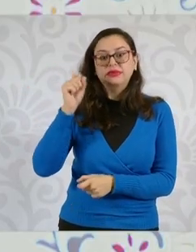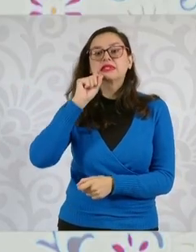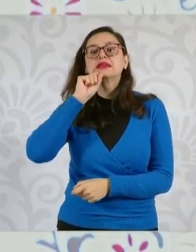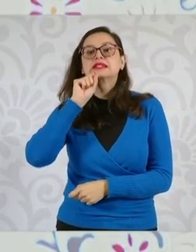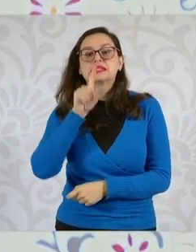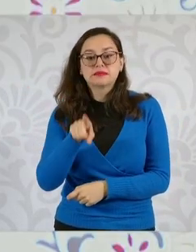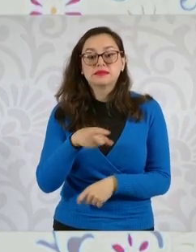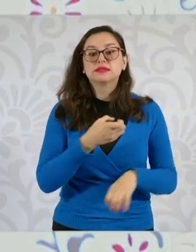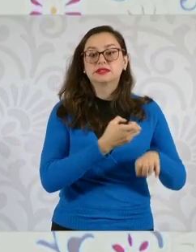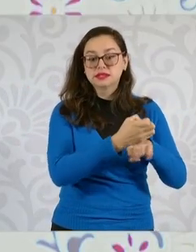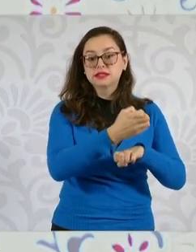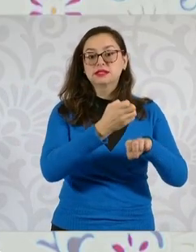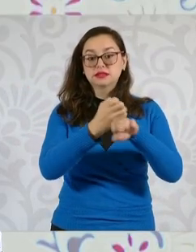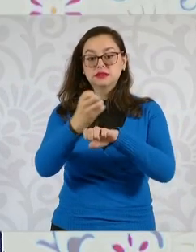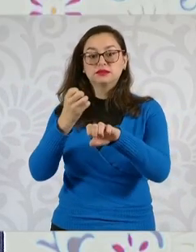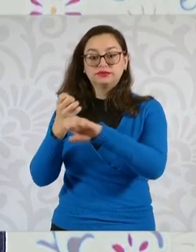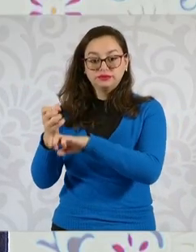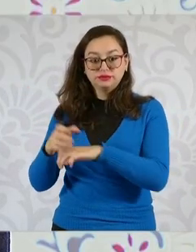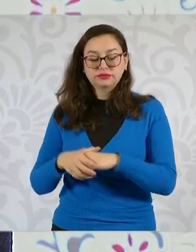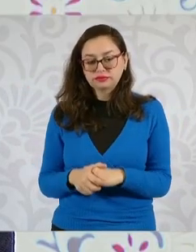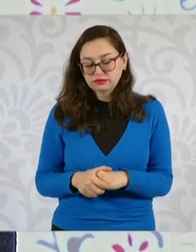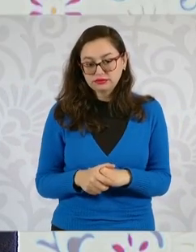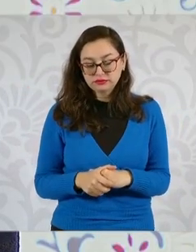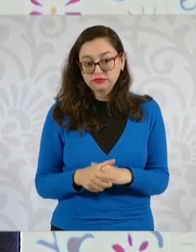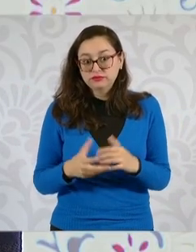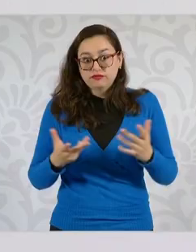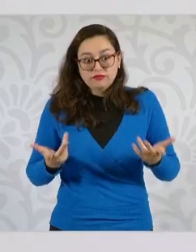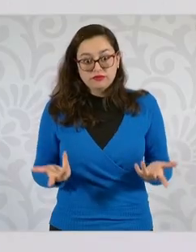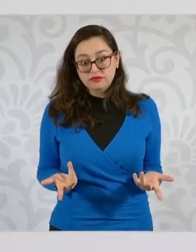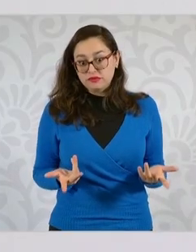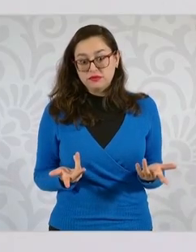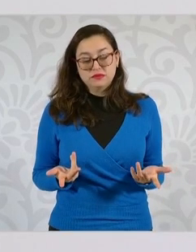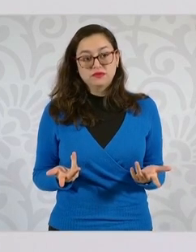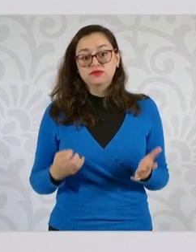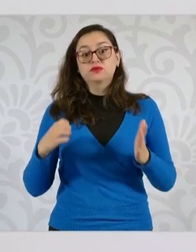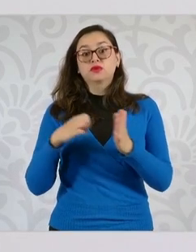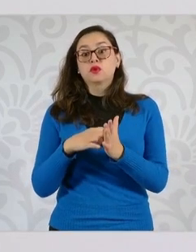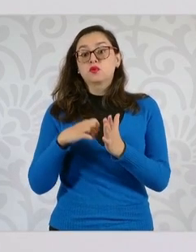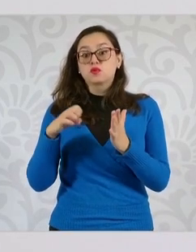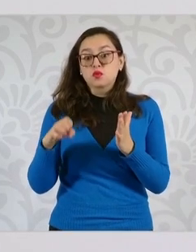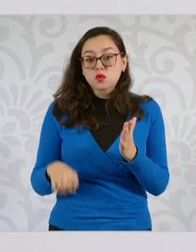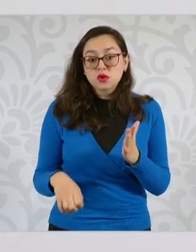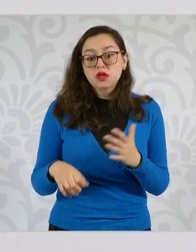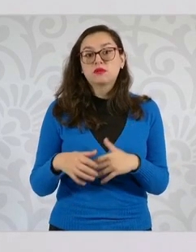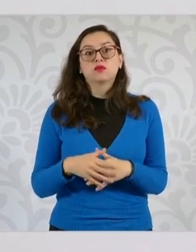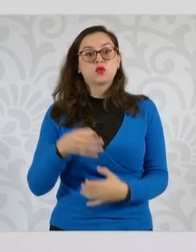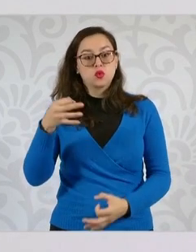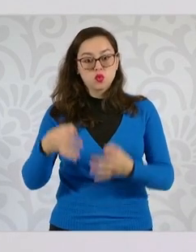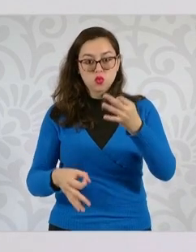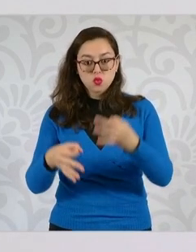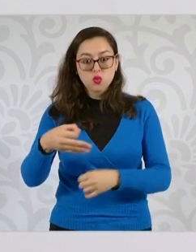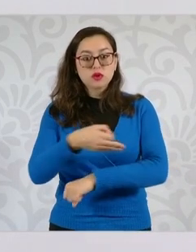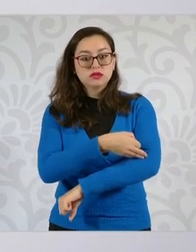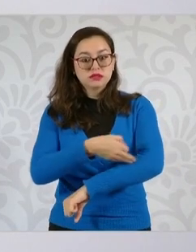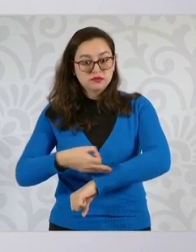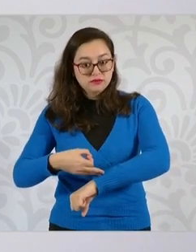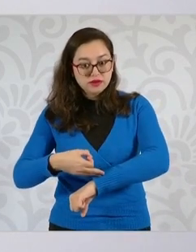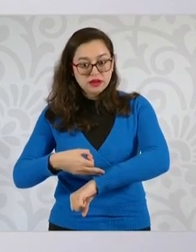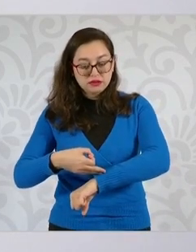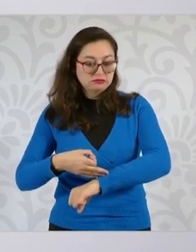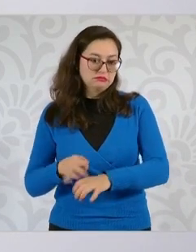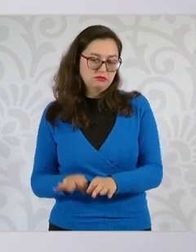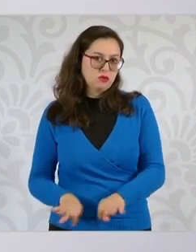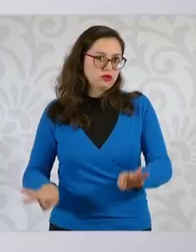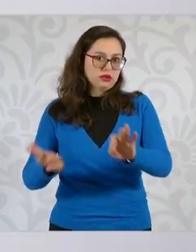los estatales que llevan casos por ejemplo de la justicia familiar es un tema muy